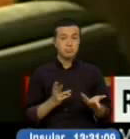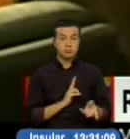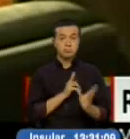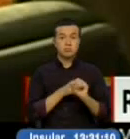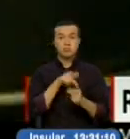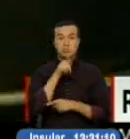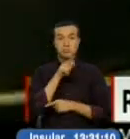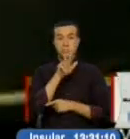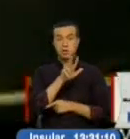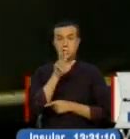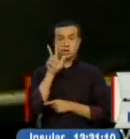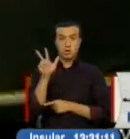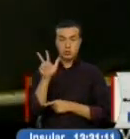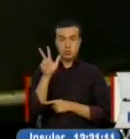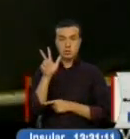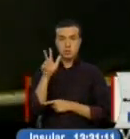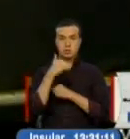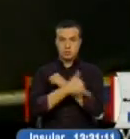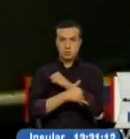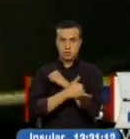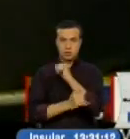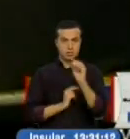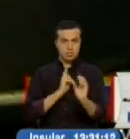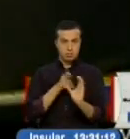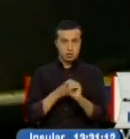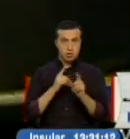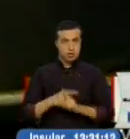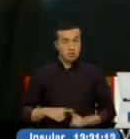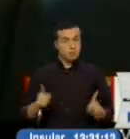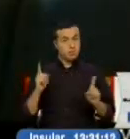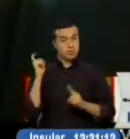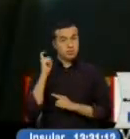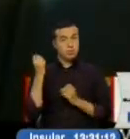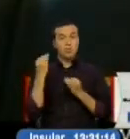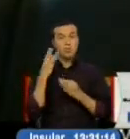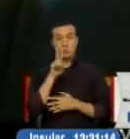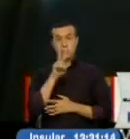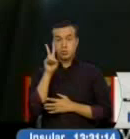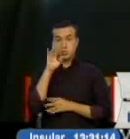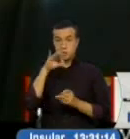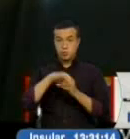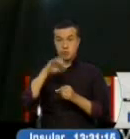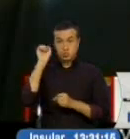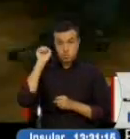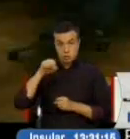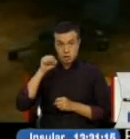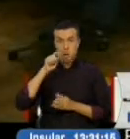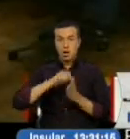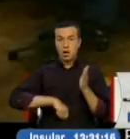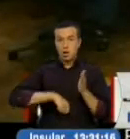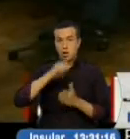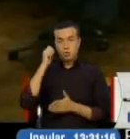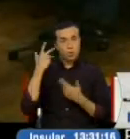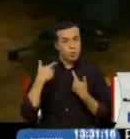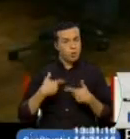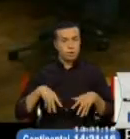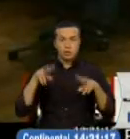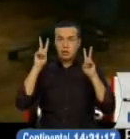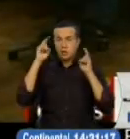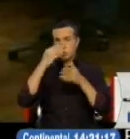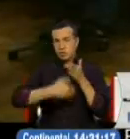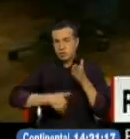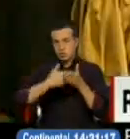participen 33 naciones. Sin embargo, serán necesarios 22 votos para aprobar cualquier